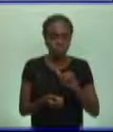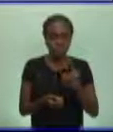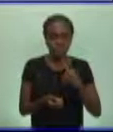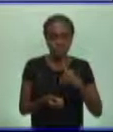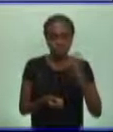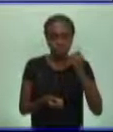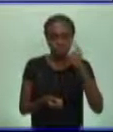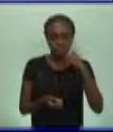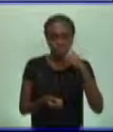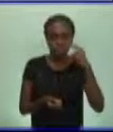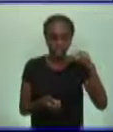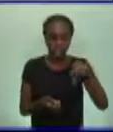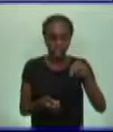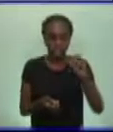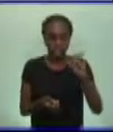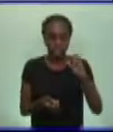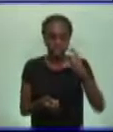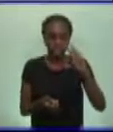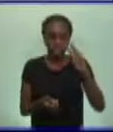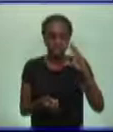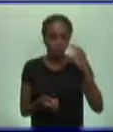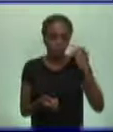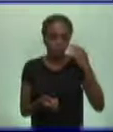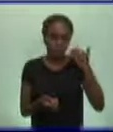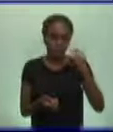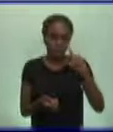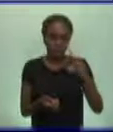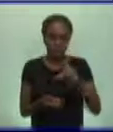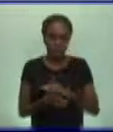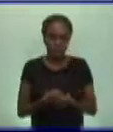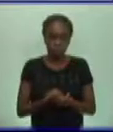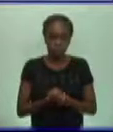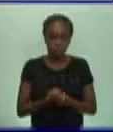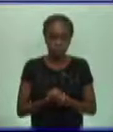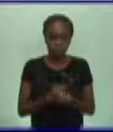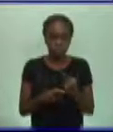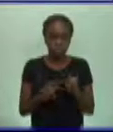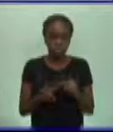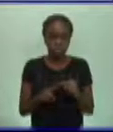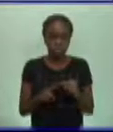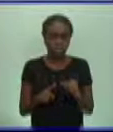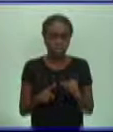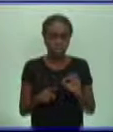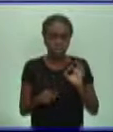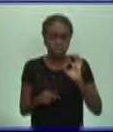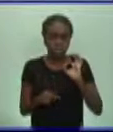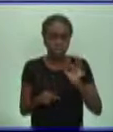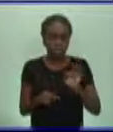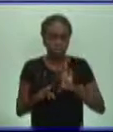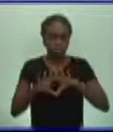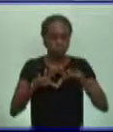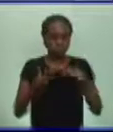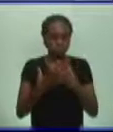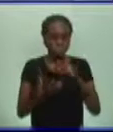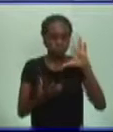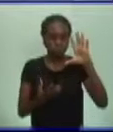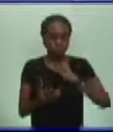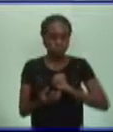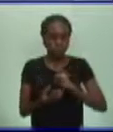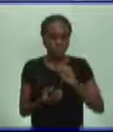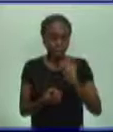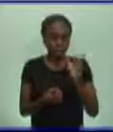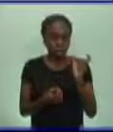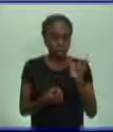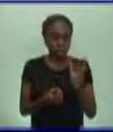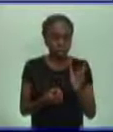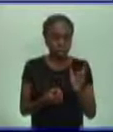termina ni en N, ni en S, ni en vocal. Pero seguro que todas las palabras